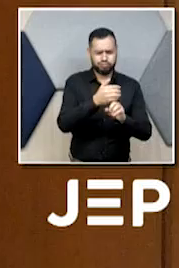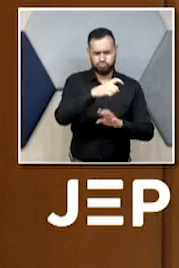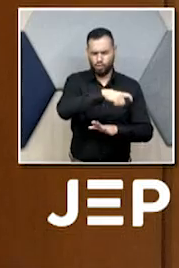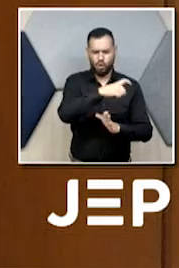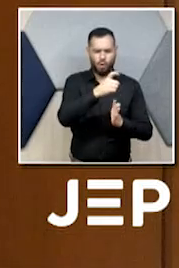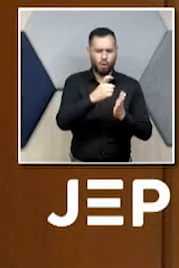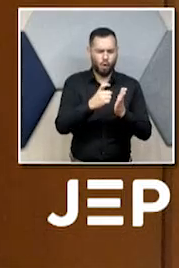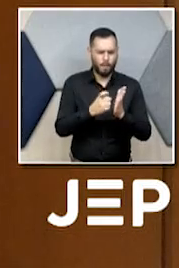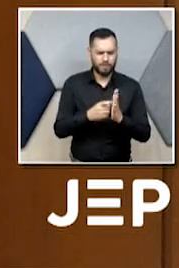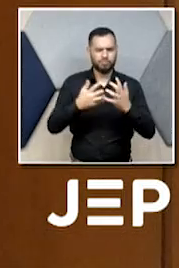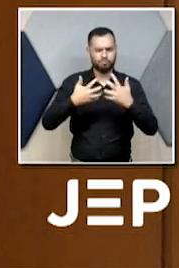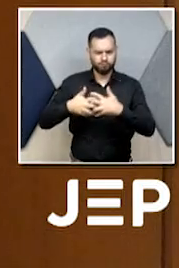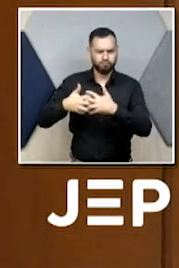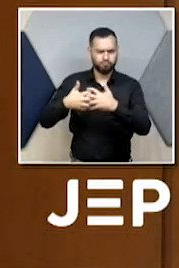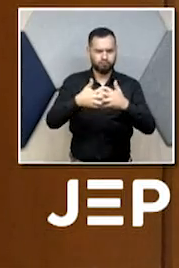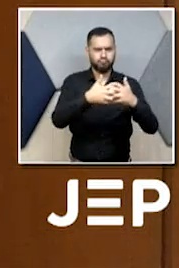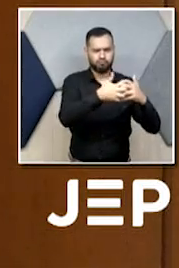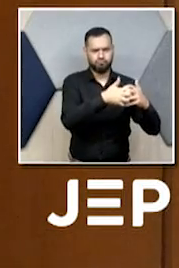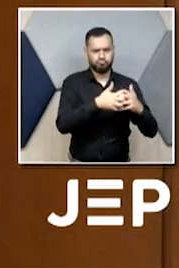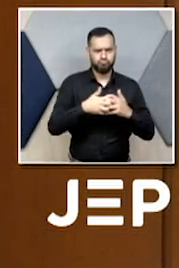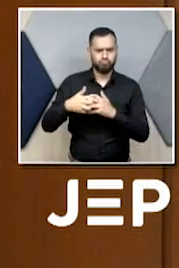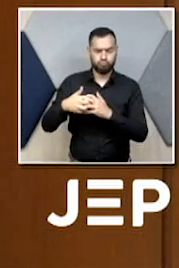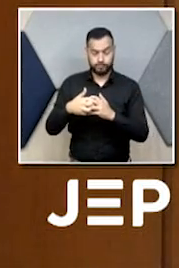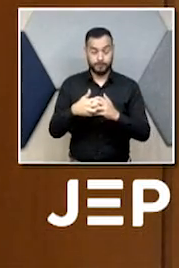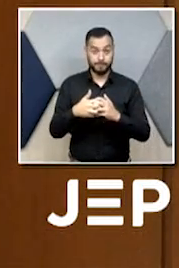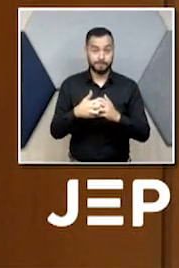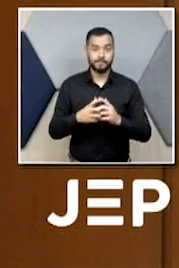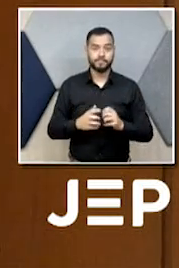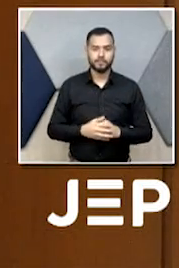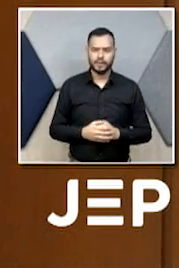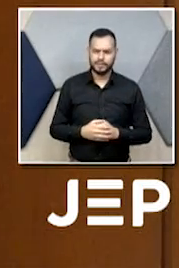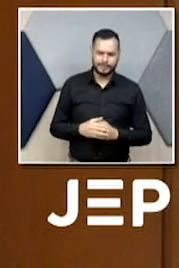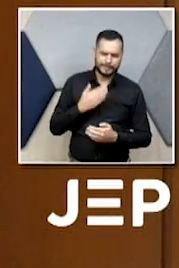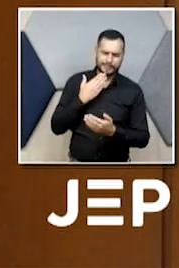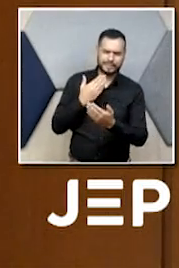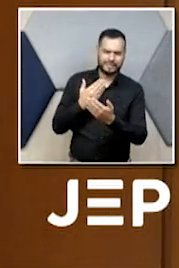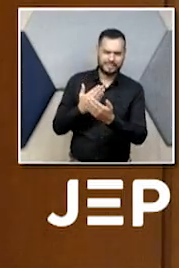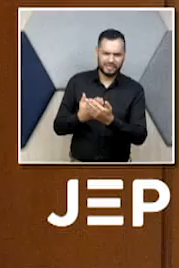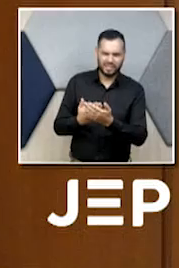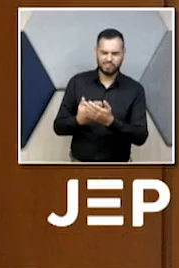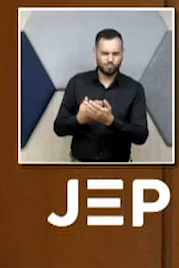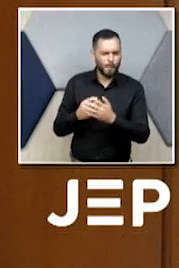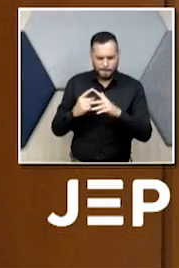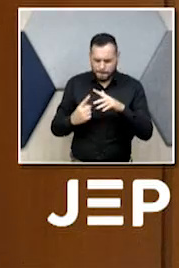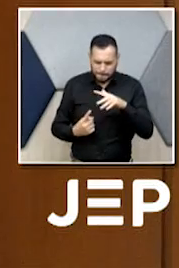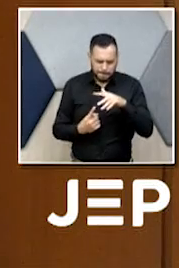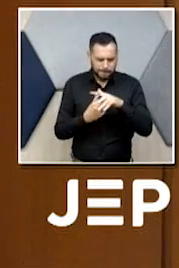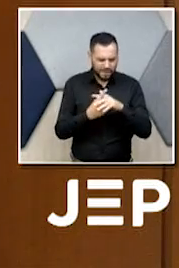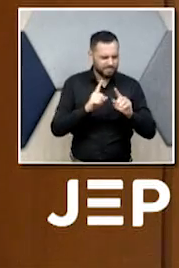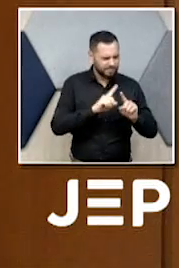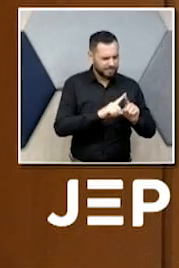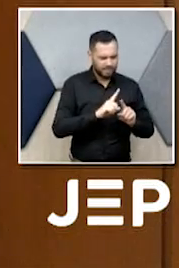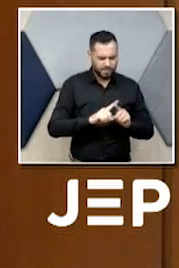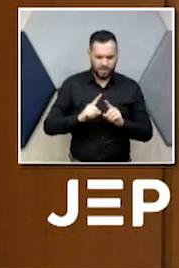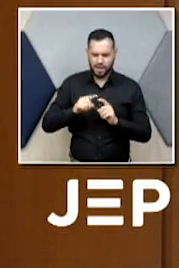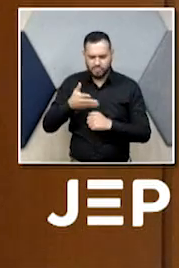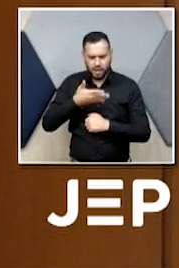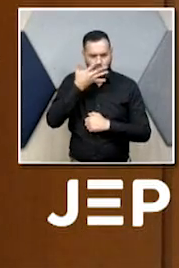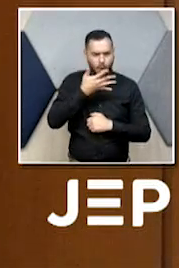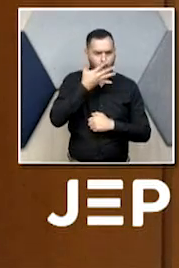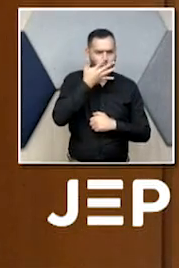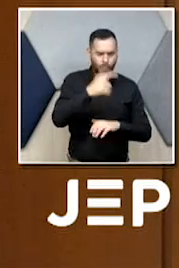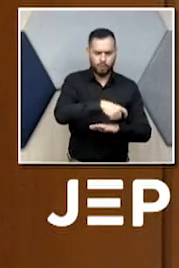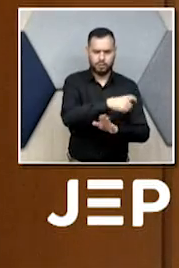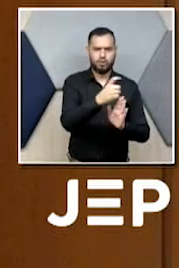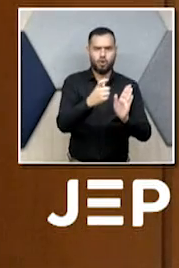y funcionalidad gracias a la activación de las competencias de la totalidad de las salas